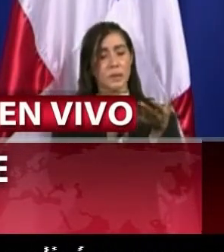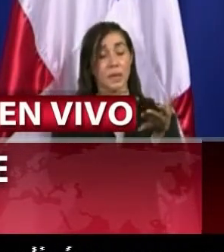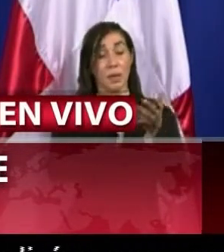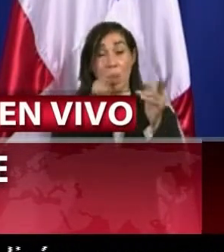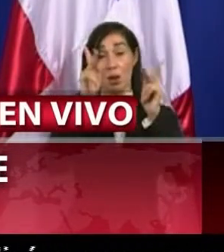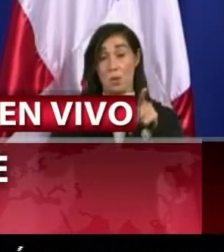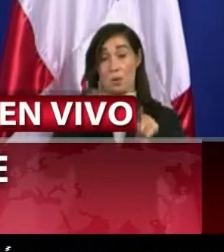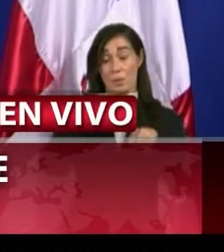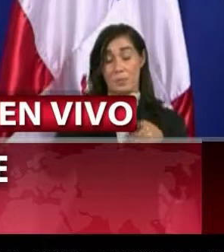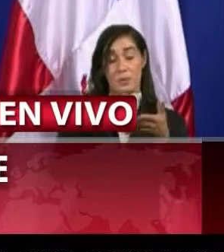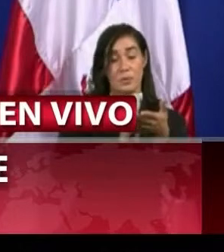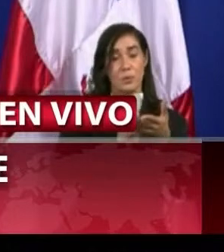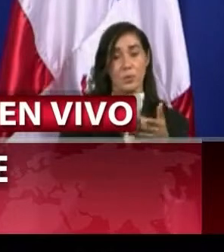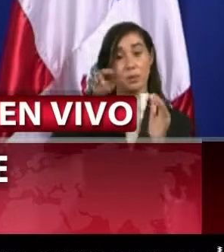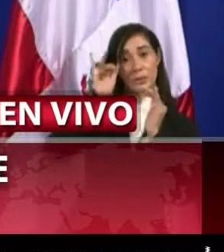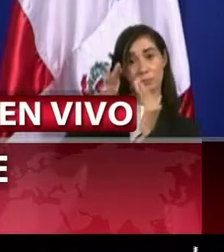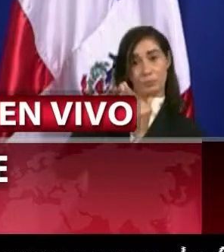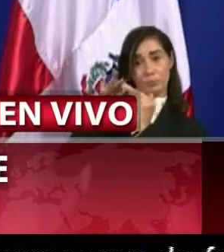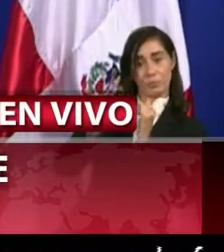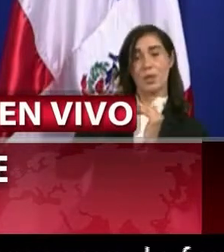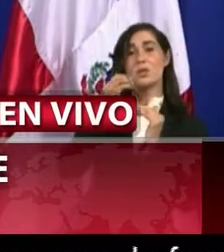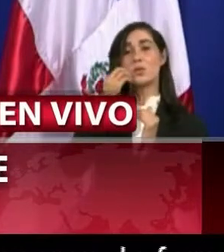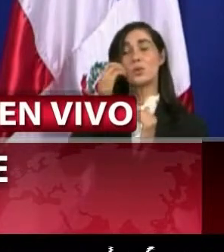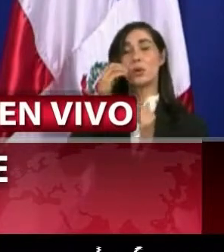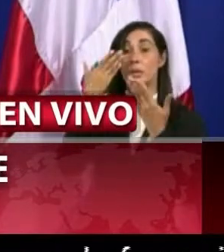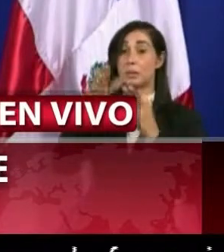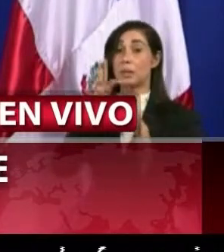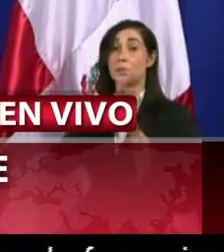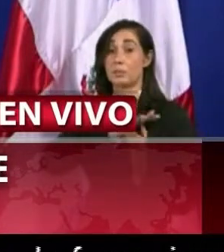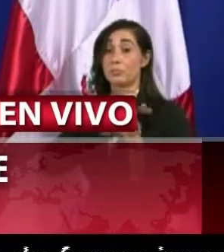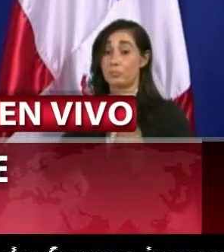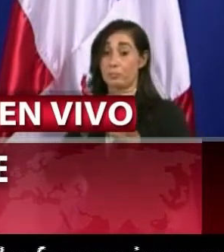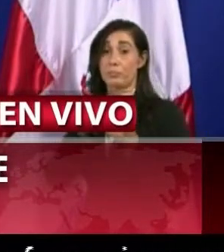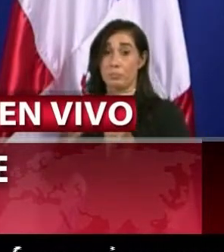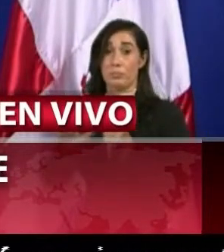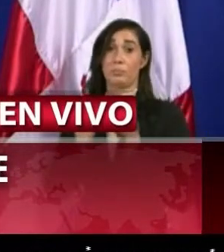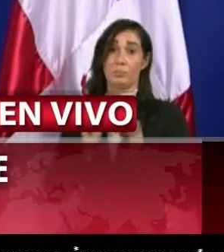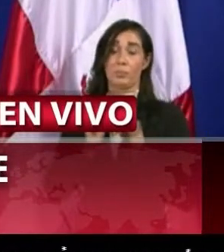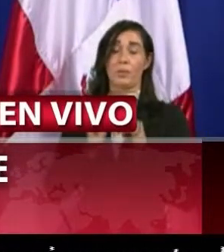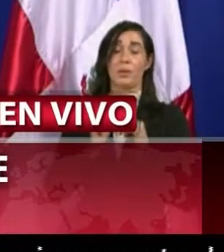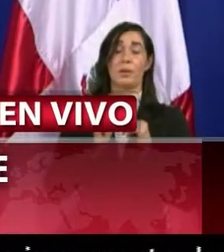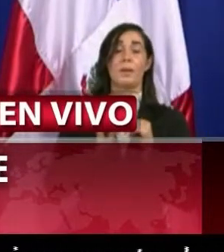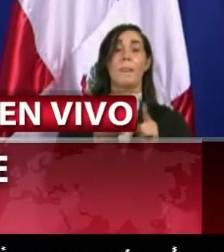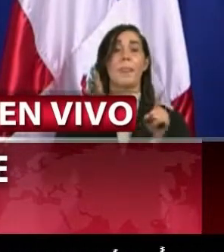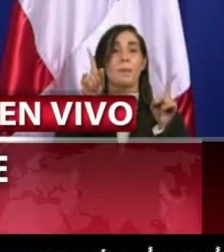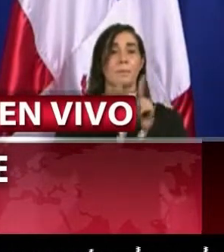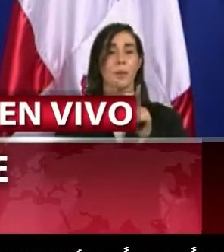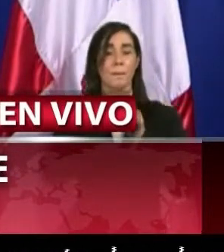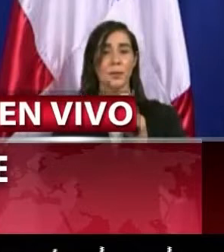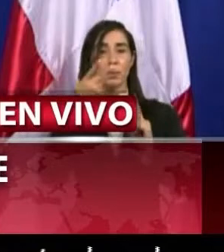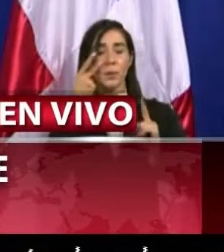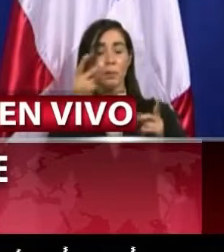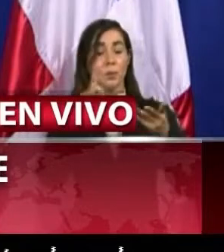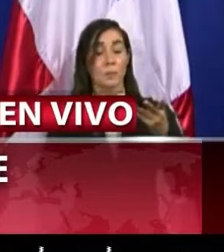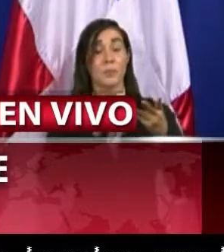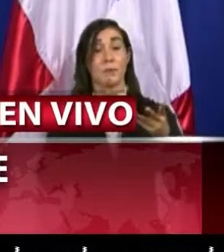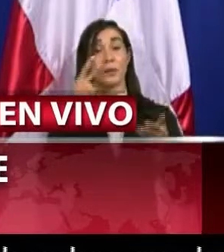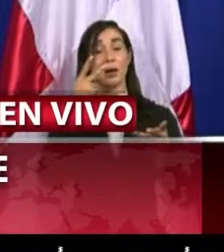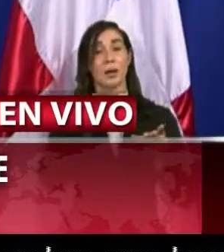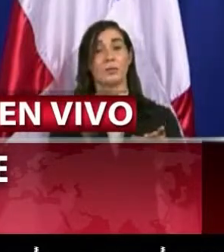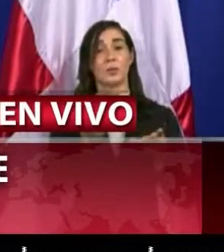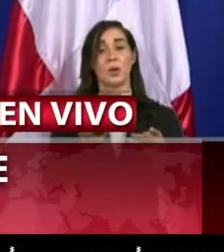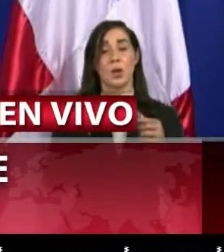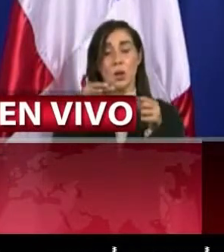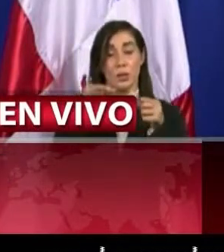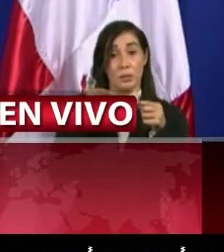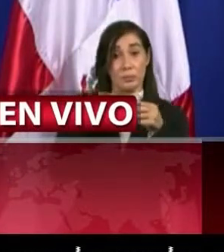una persona en su hogar que tiene el beneficio. También estamos dando seguimiento a los que tienen